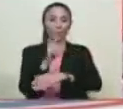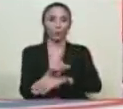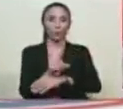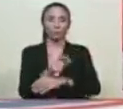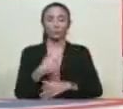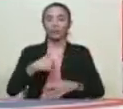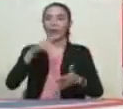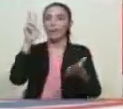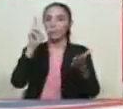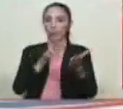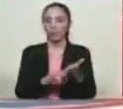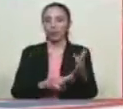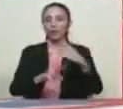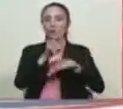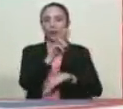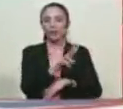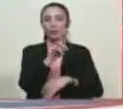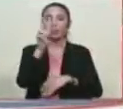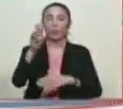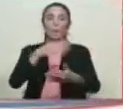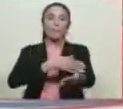a aprobar